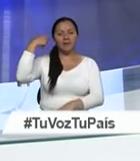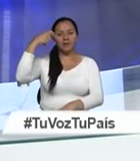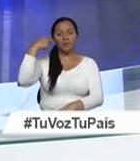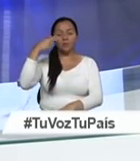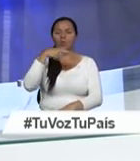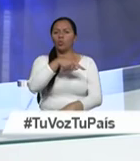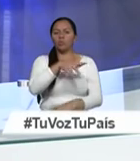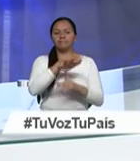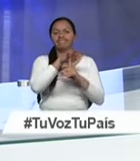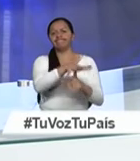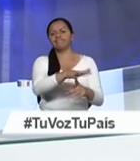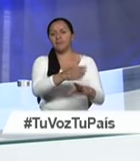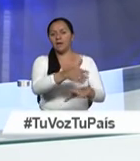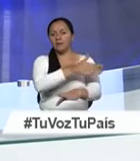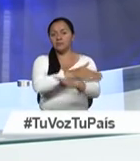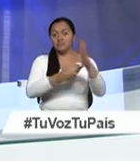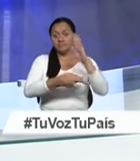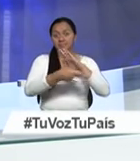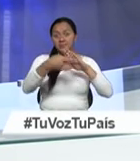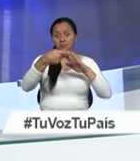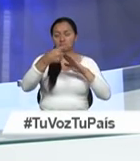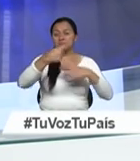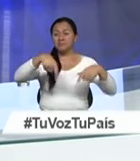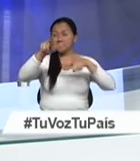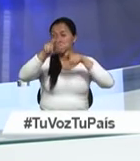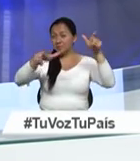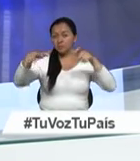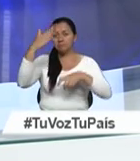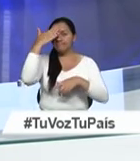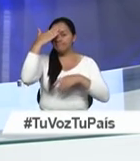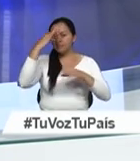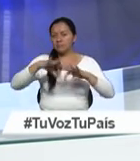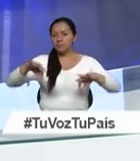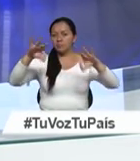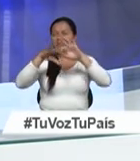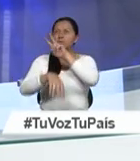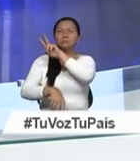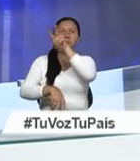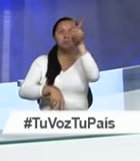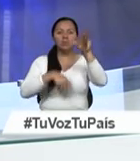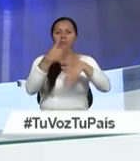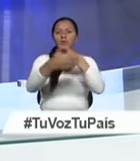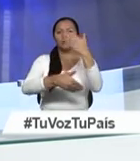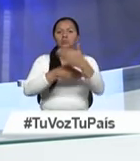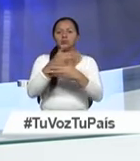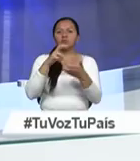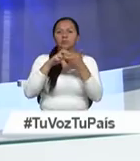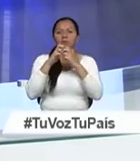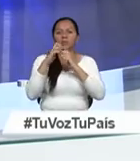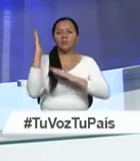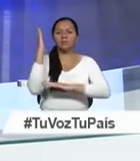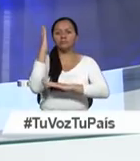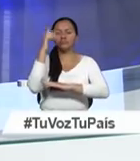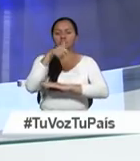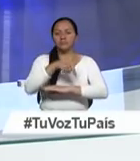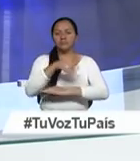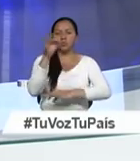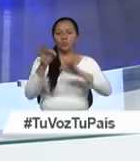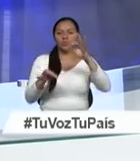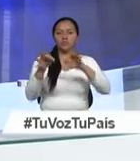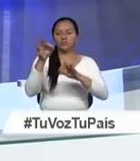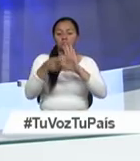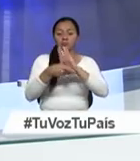Sucio. Esto con el objetivo de que la ciudadanía conozca con detalle el proceso de arbitraje entre el país y la petrolera.